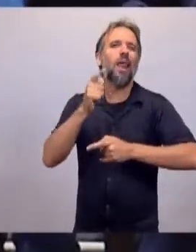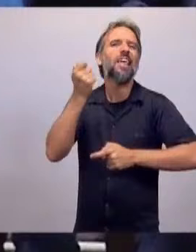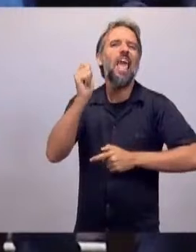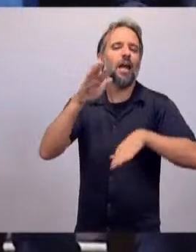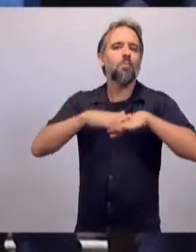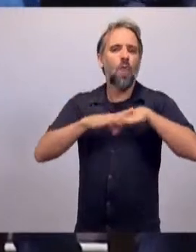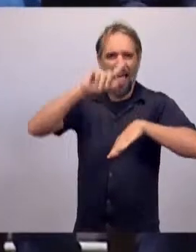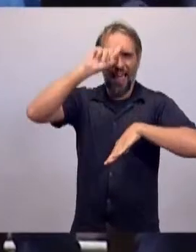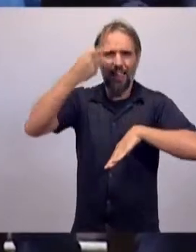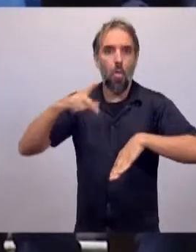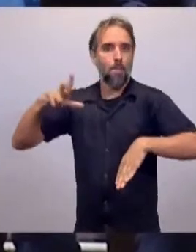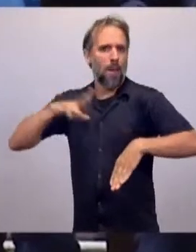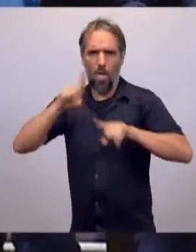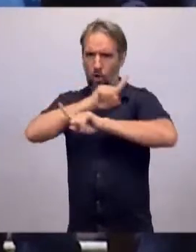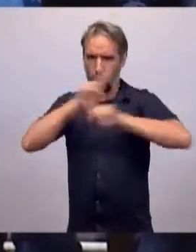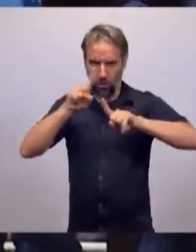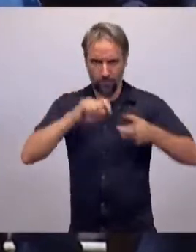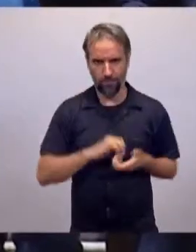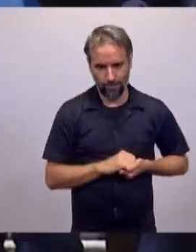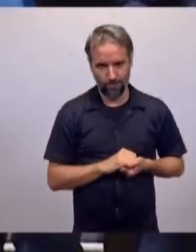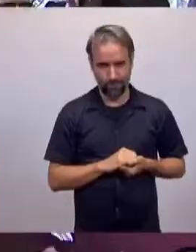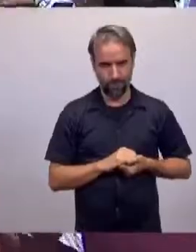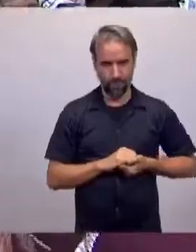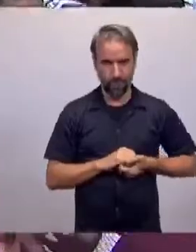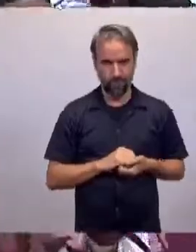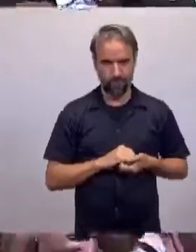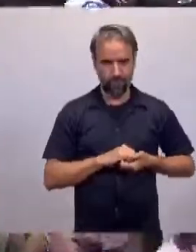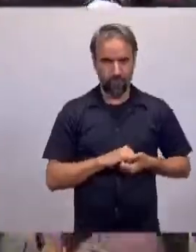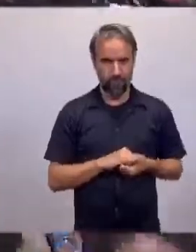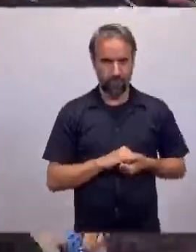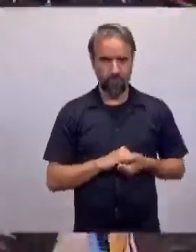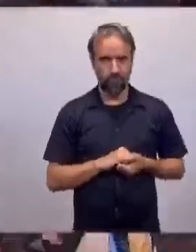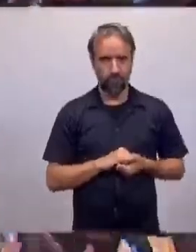y no sobre el sector privado.